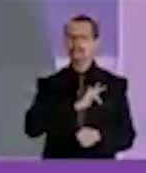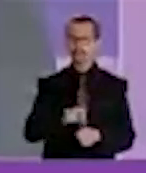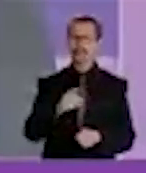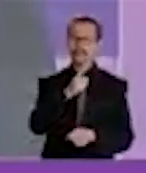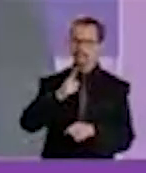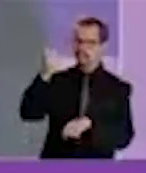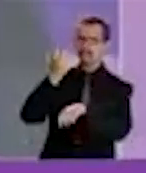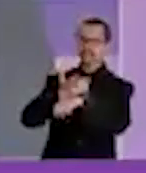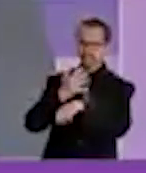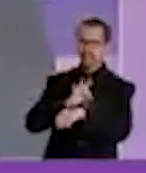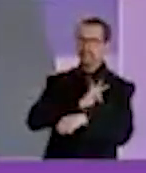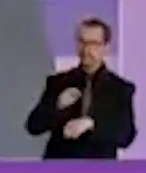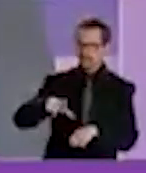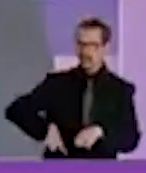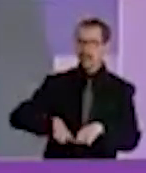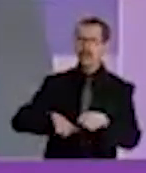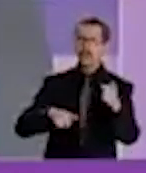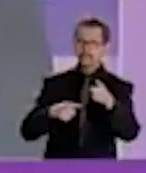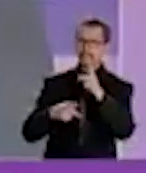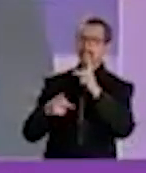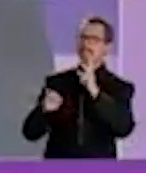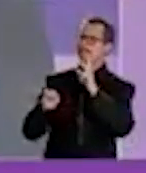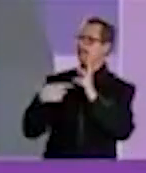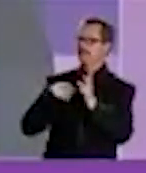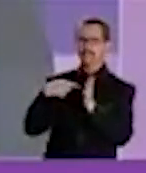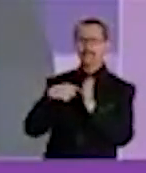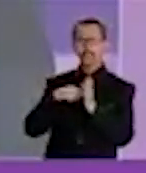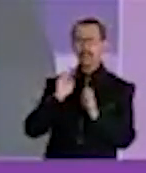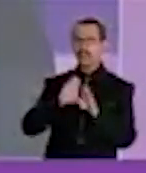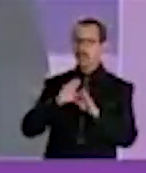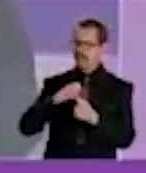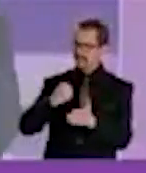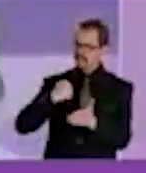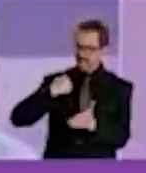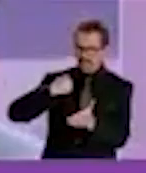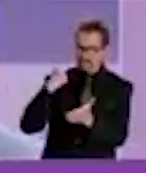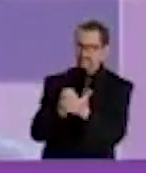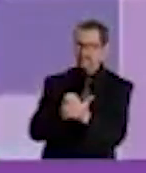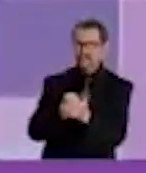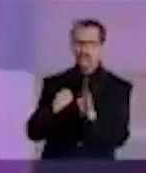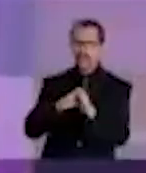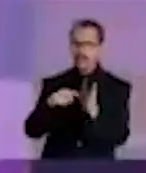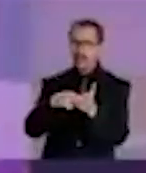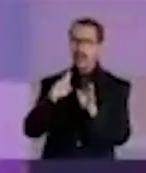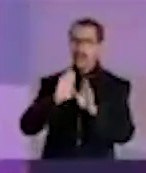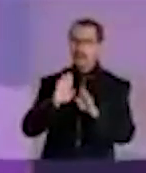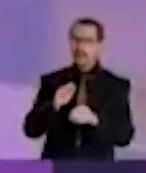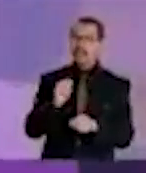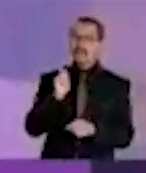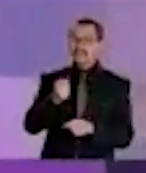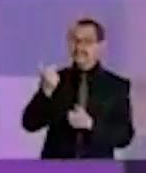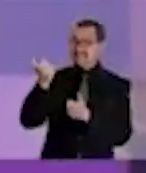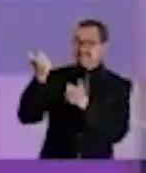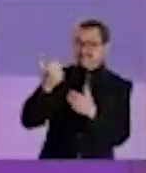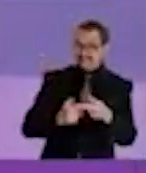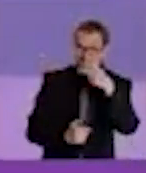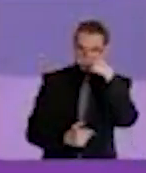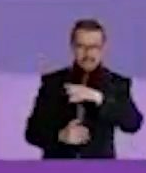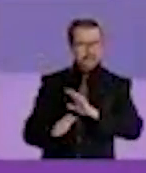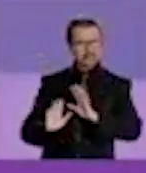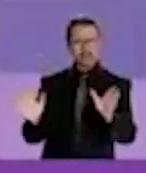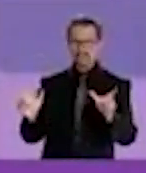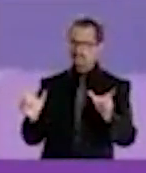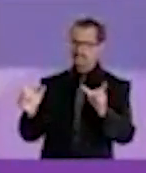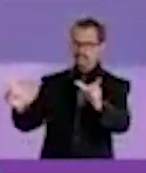para que justamente lo de regreso no sea similar las armas no ingresen a méxico al gas y dinero las dos cosas entran por la frontera